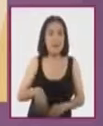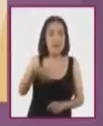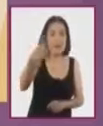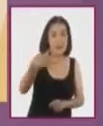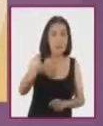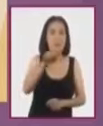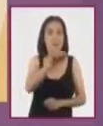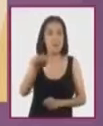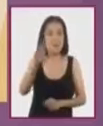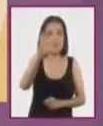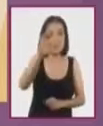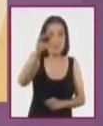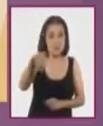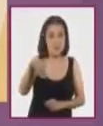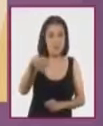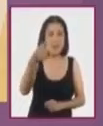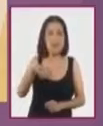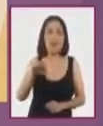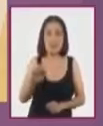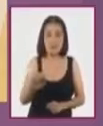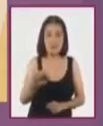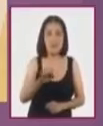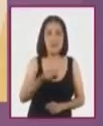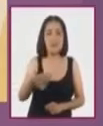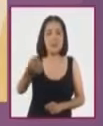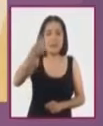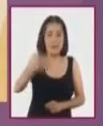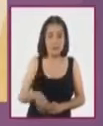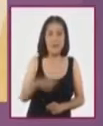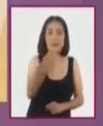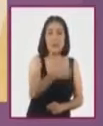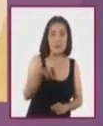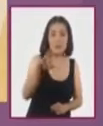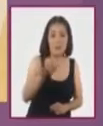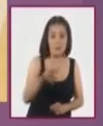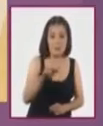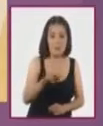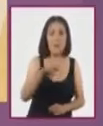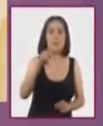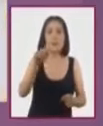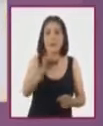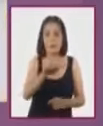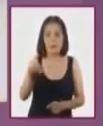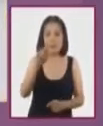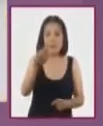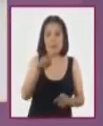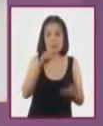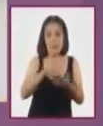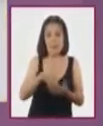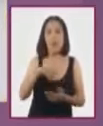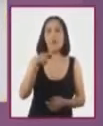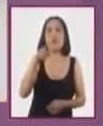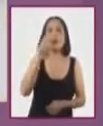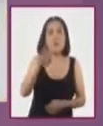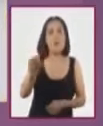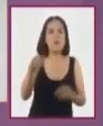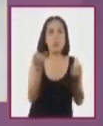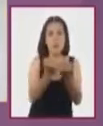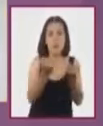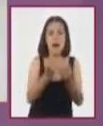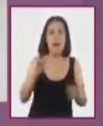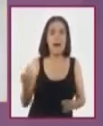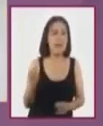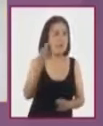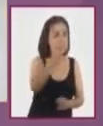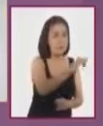14 centímetros por año al este, 180 kilómetros por hora al norte. Si decimos que el